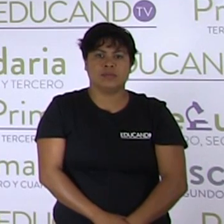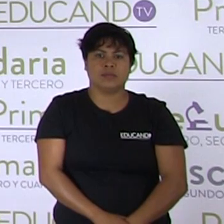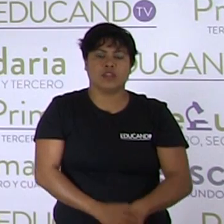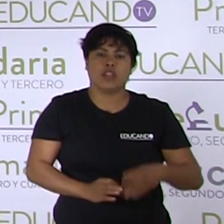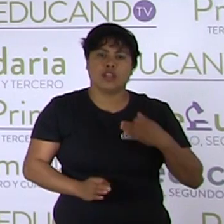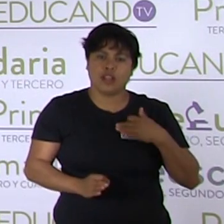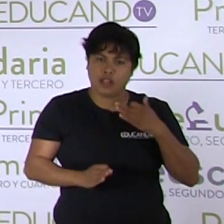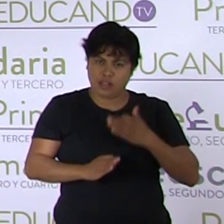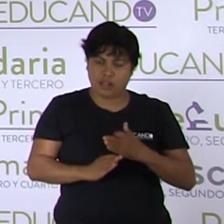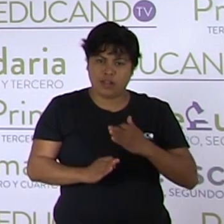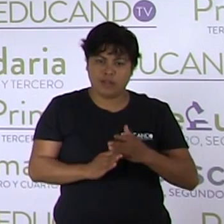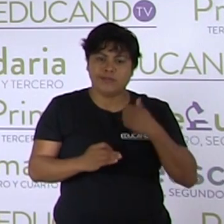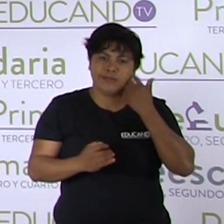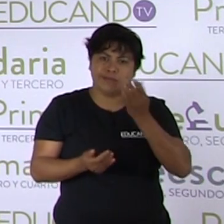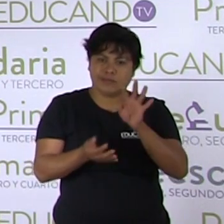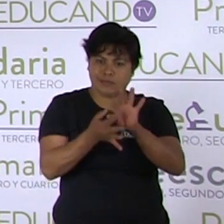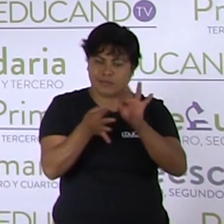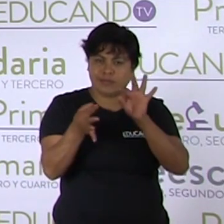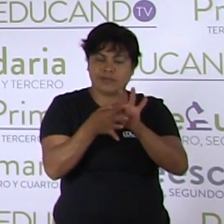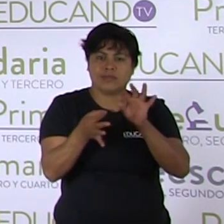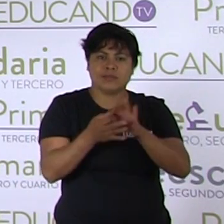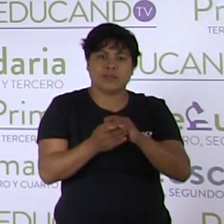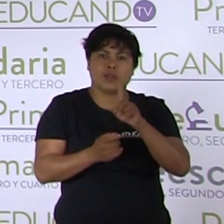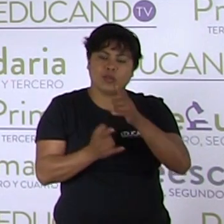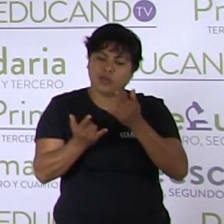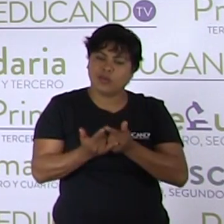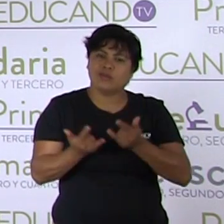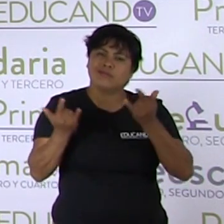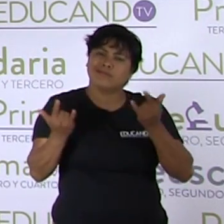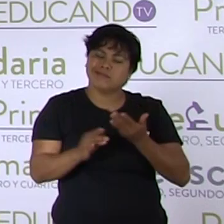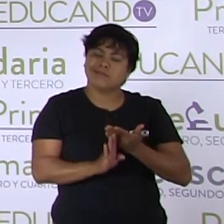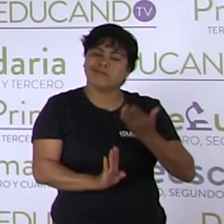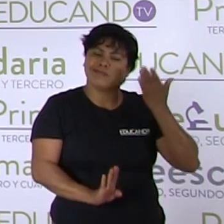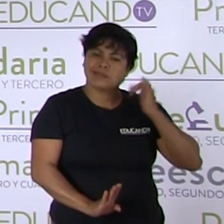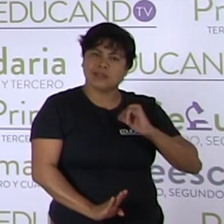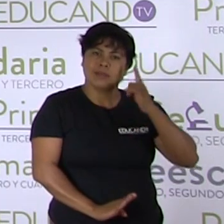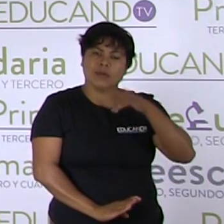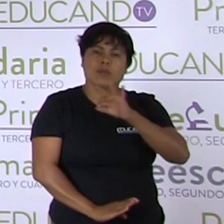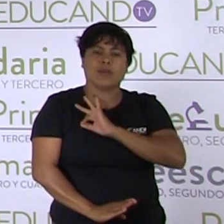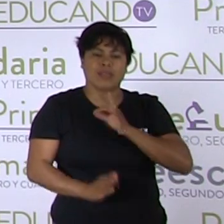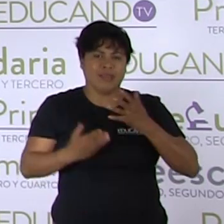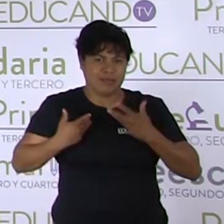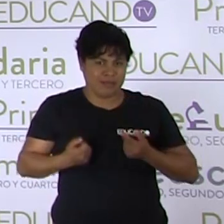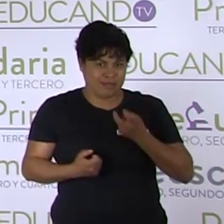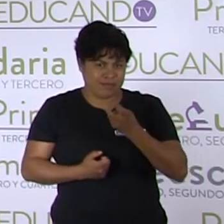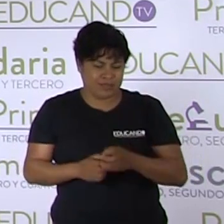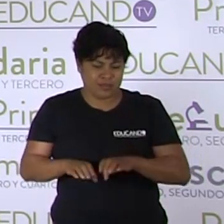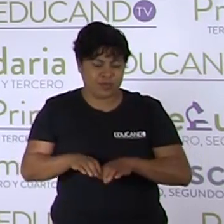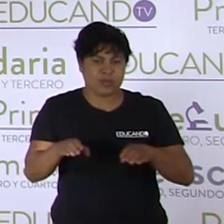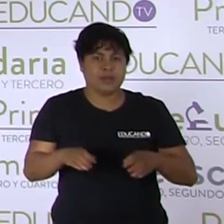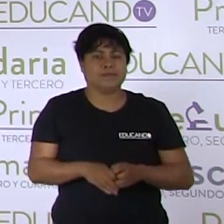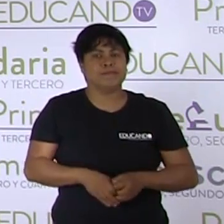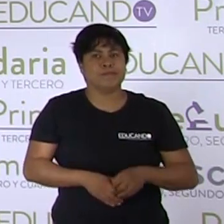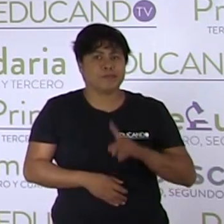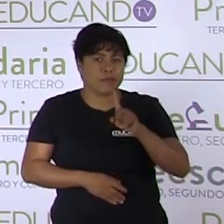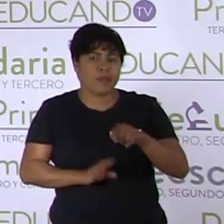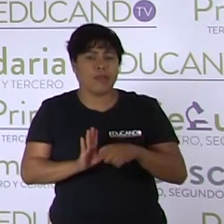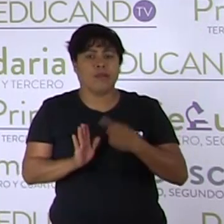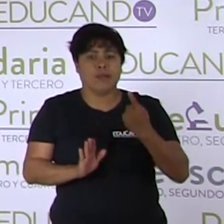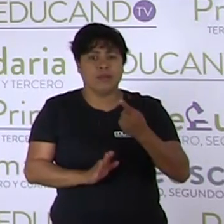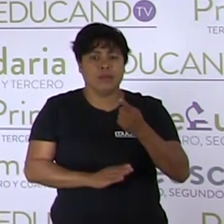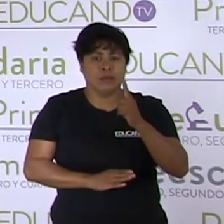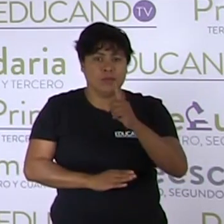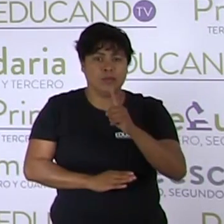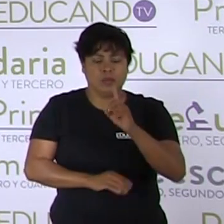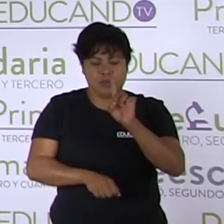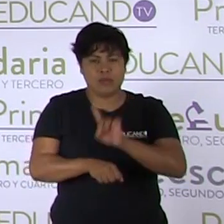Voy a contarles una anécdota para que nos ubique en estos cuentos. Resulta que en una